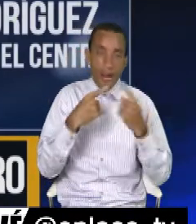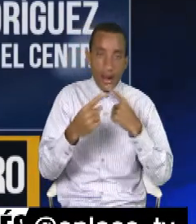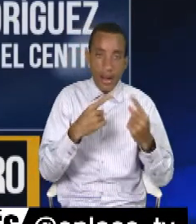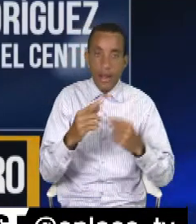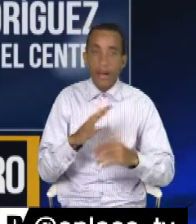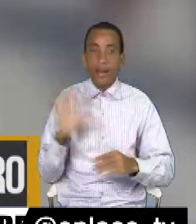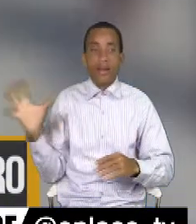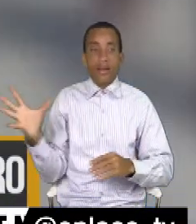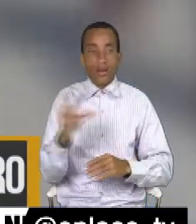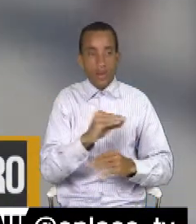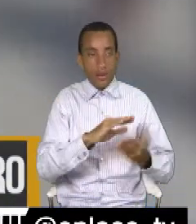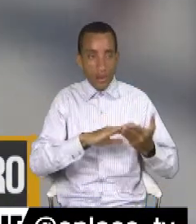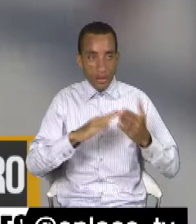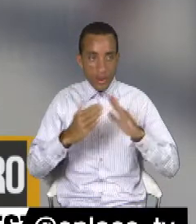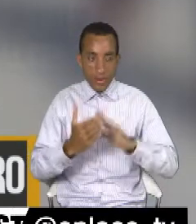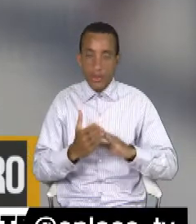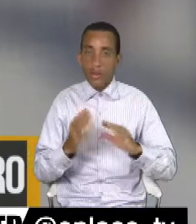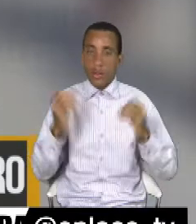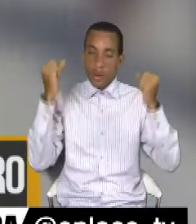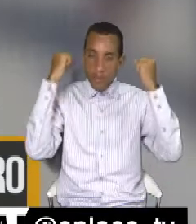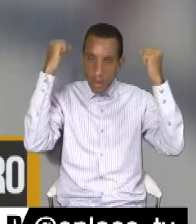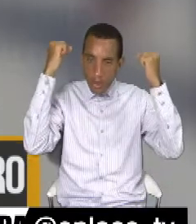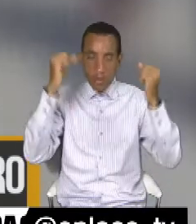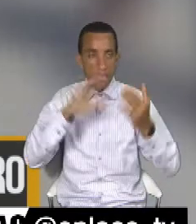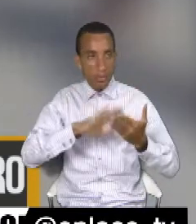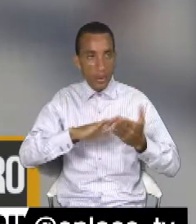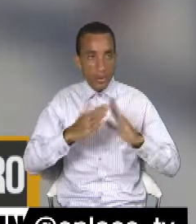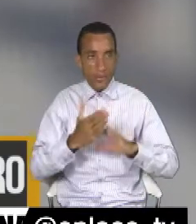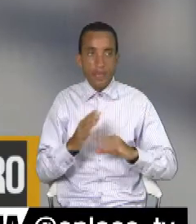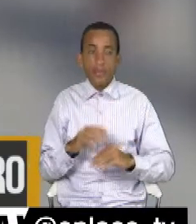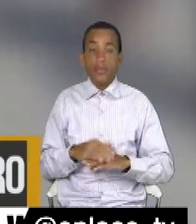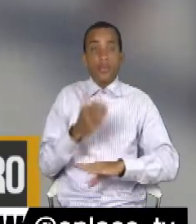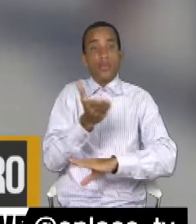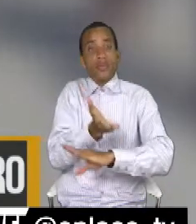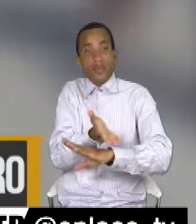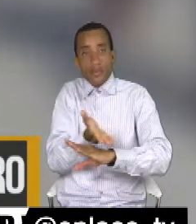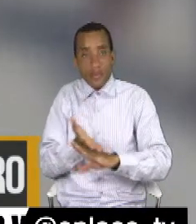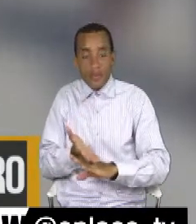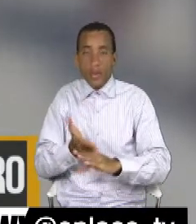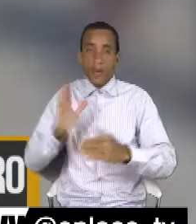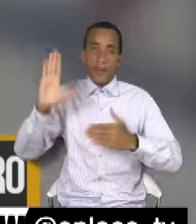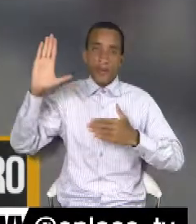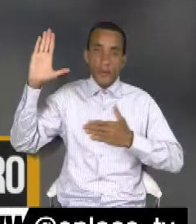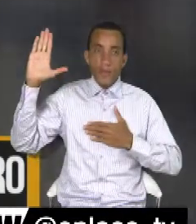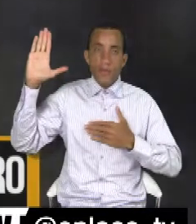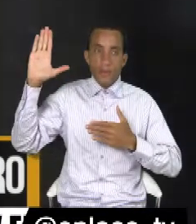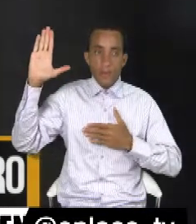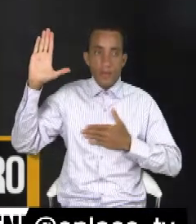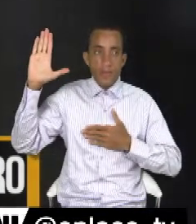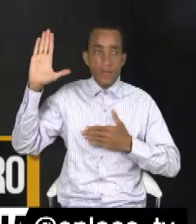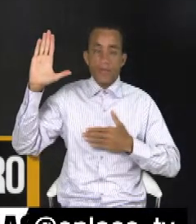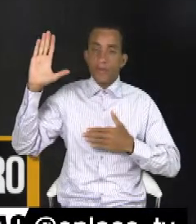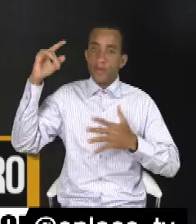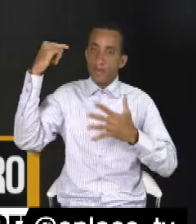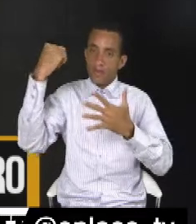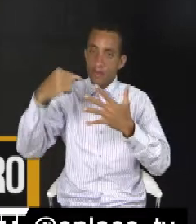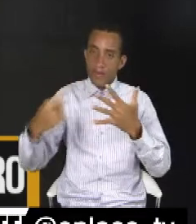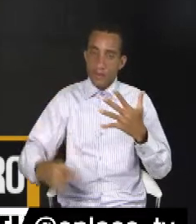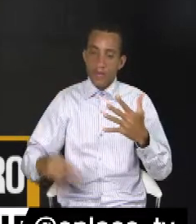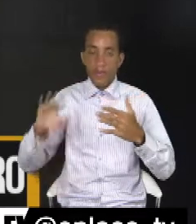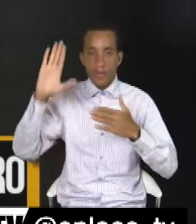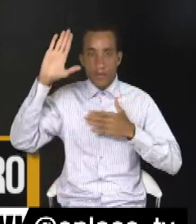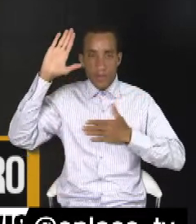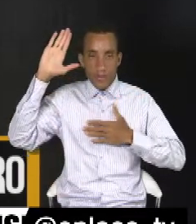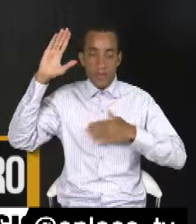son de protesta pacífica a reclamar muchas promesas que se han venido presentando en el corregimiento del